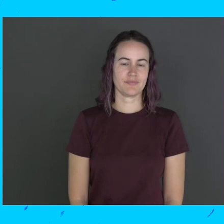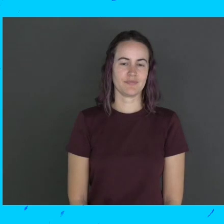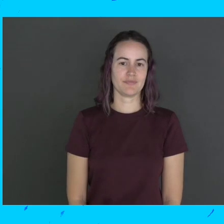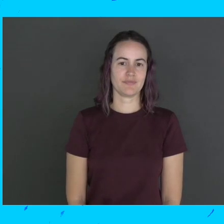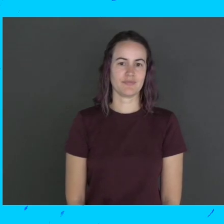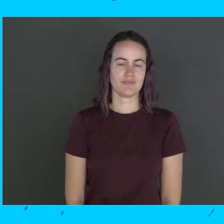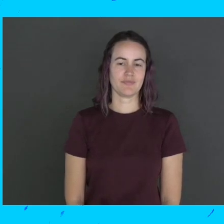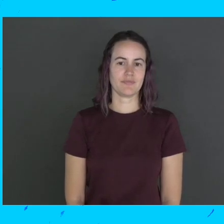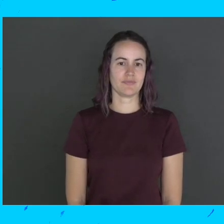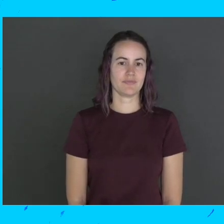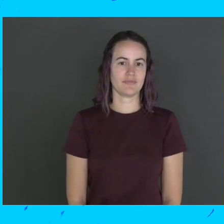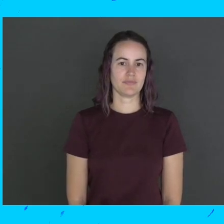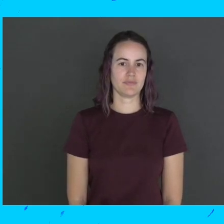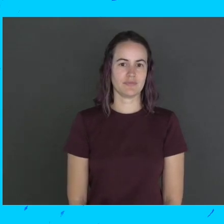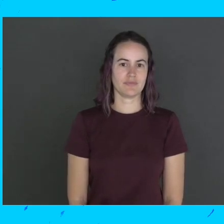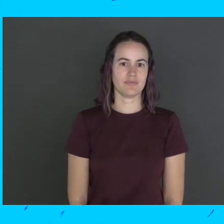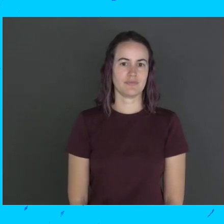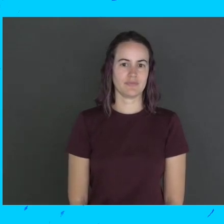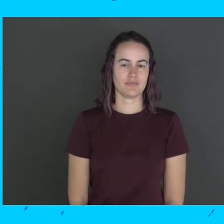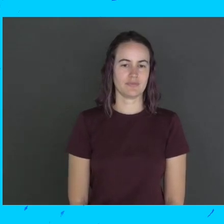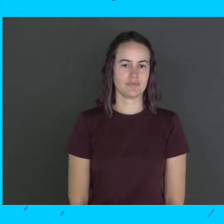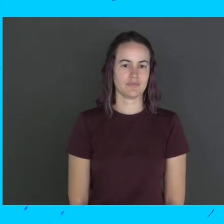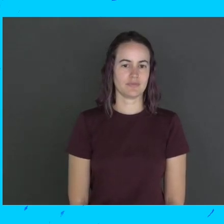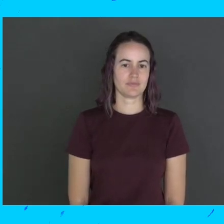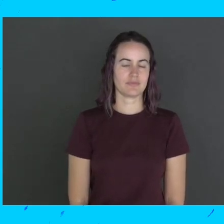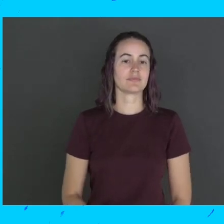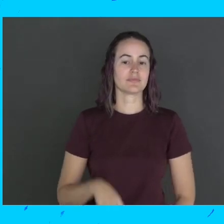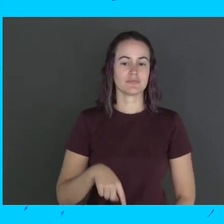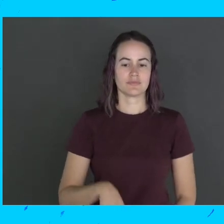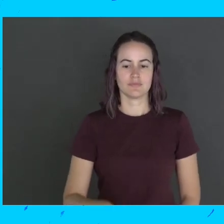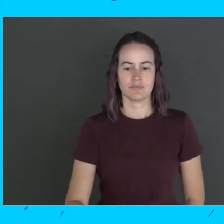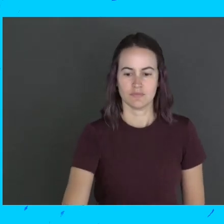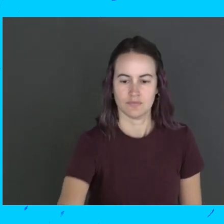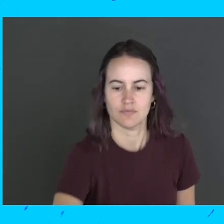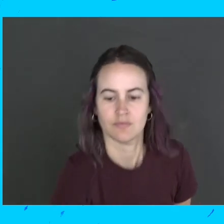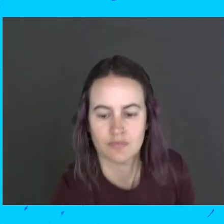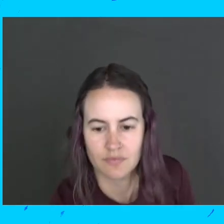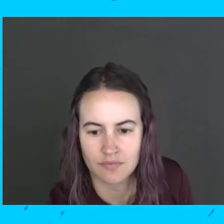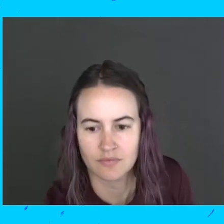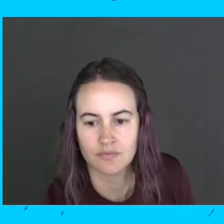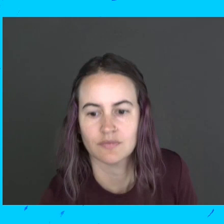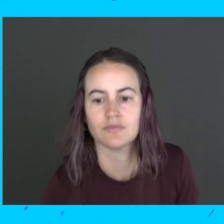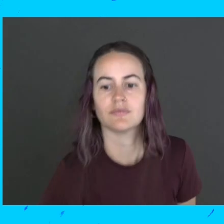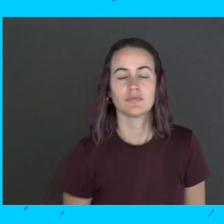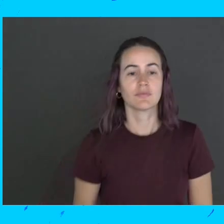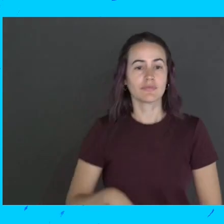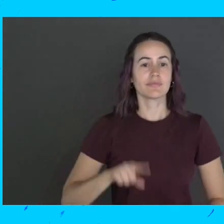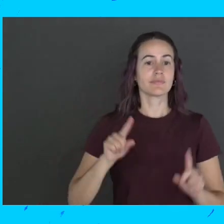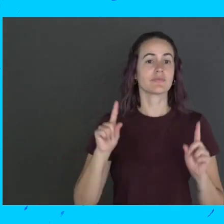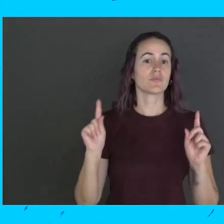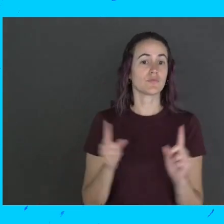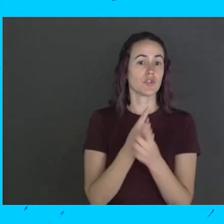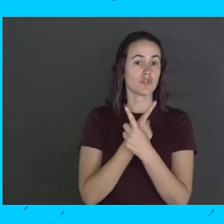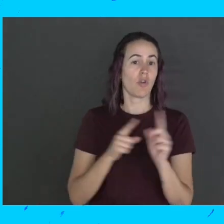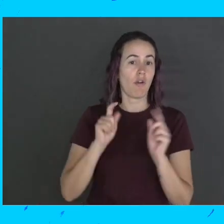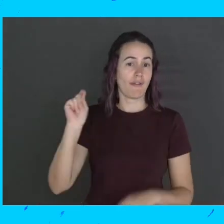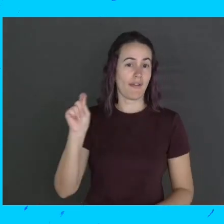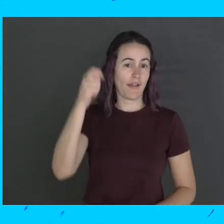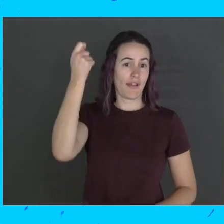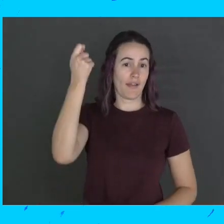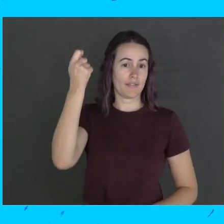y voluntad es lo que personifico, y esto para mí no es un hobby. Así que para